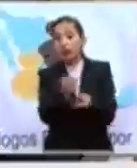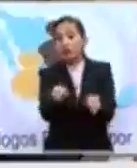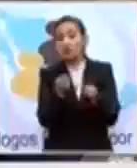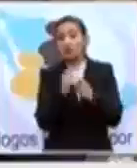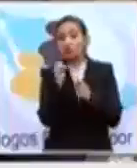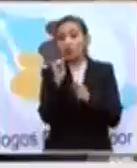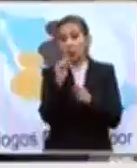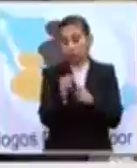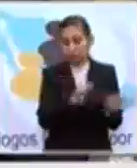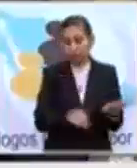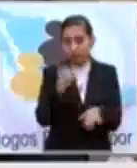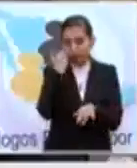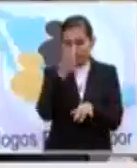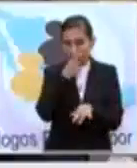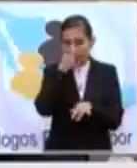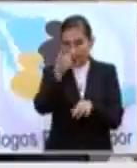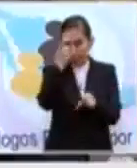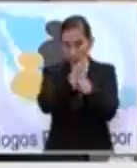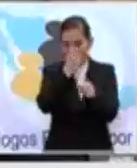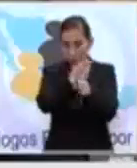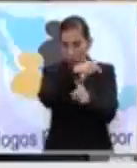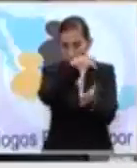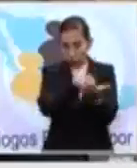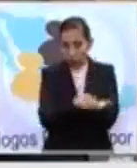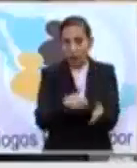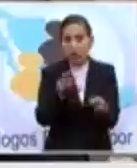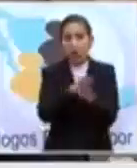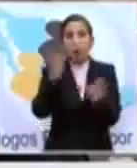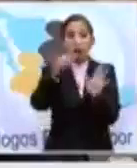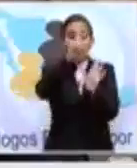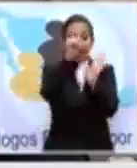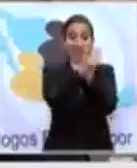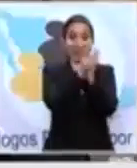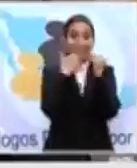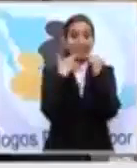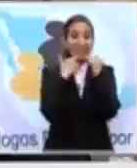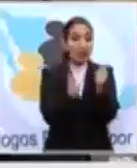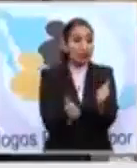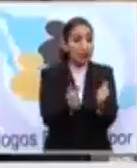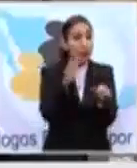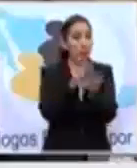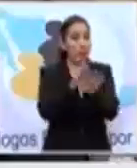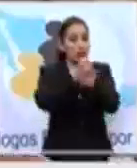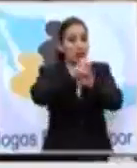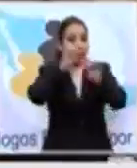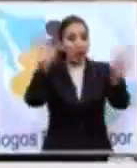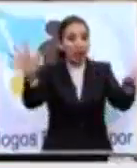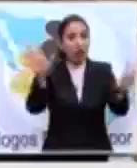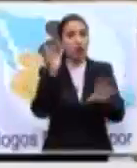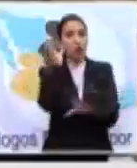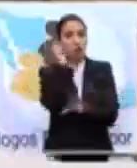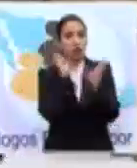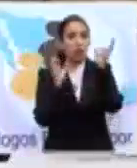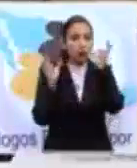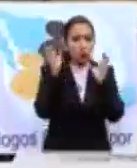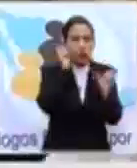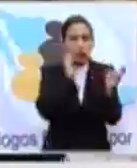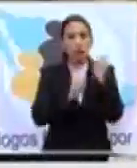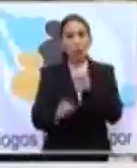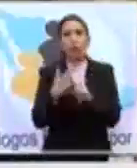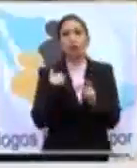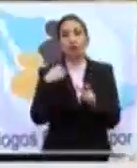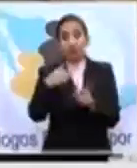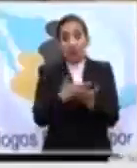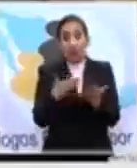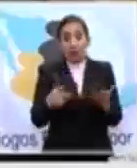beneficios. Yo quisiera señalar aquí, en primer lugar, que fue con la reforma fiscal que más claro escuchamos justamente lo que nos agrupa